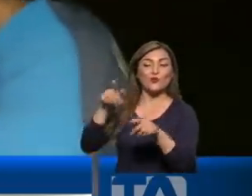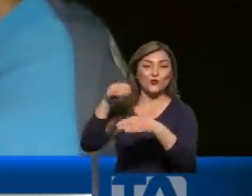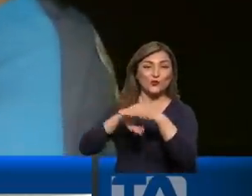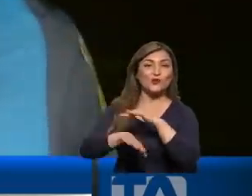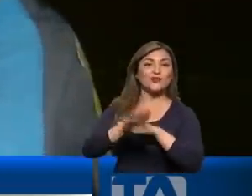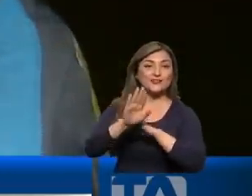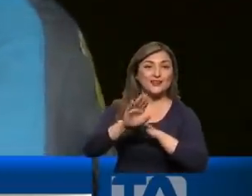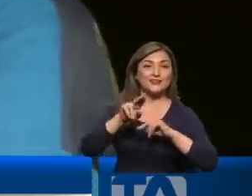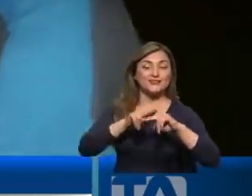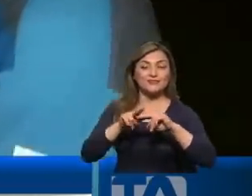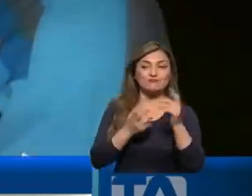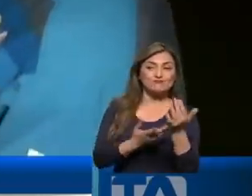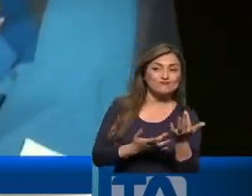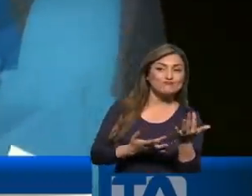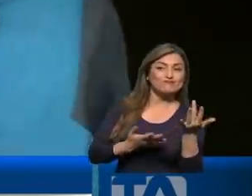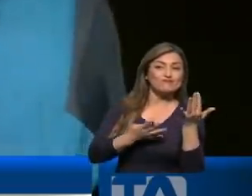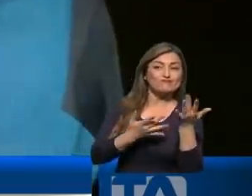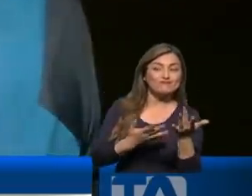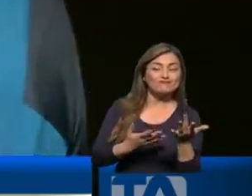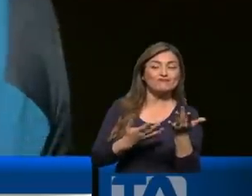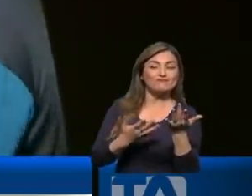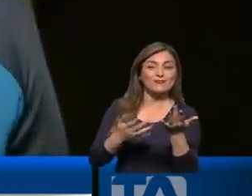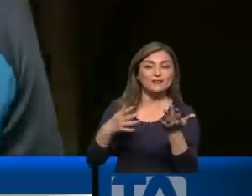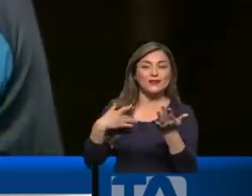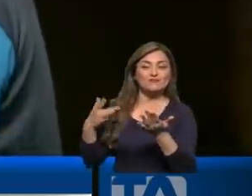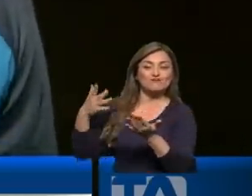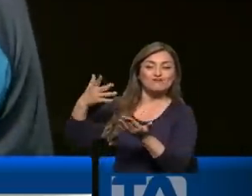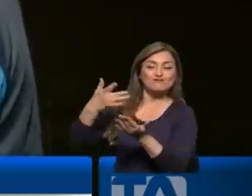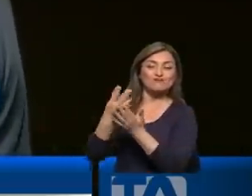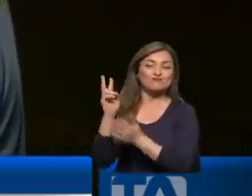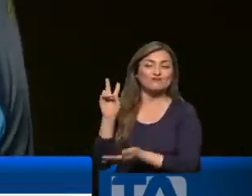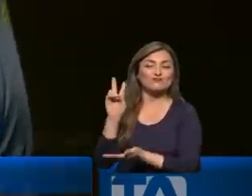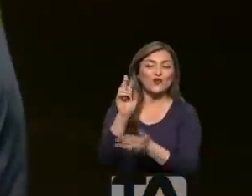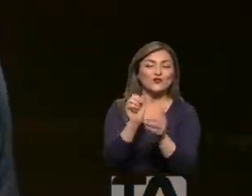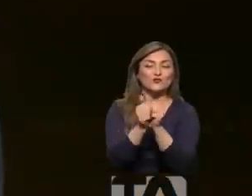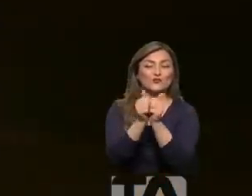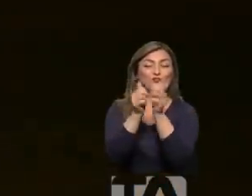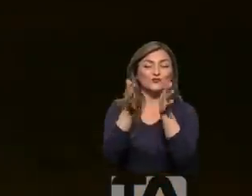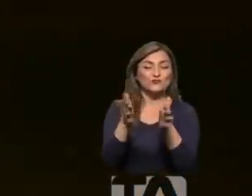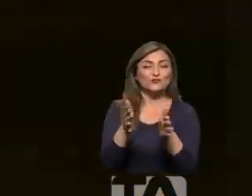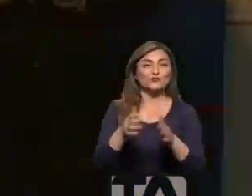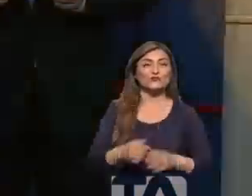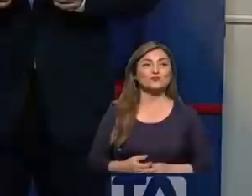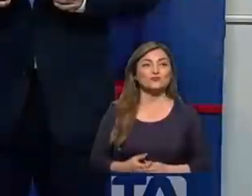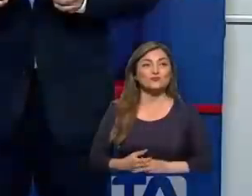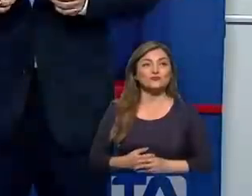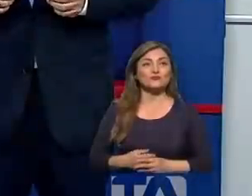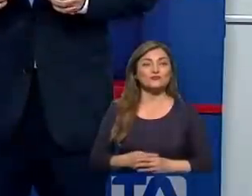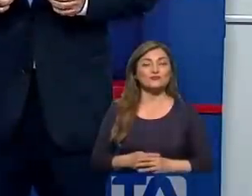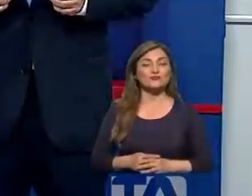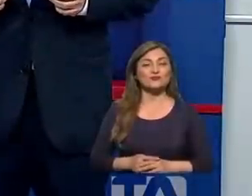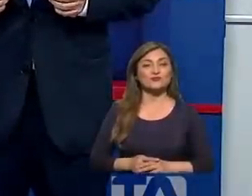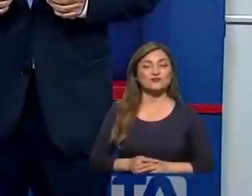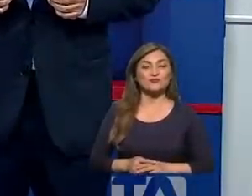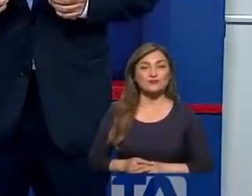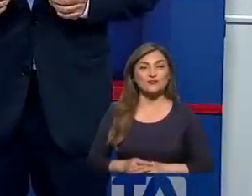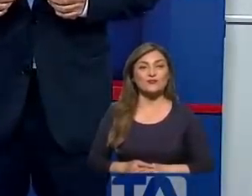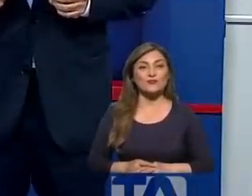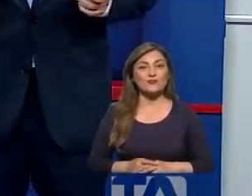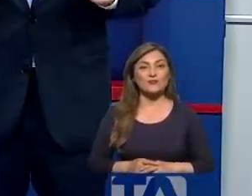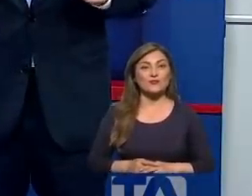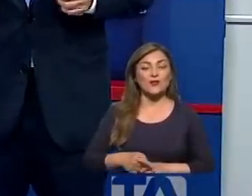graderíos y están pendientes del arribo de las dos deportistas que cuando lleguen al estadio van a